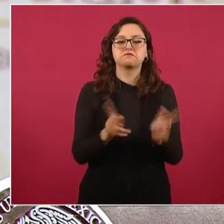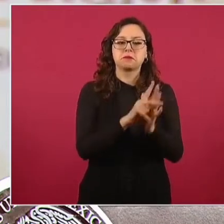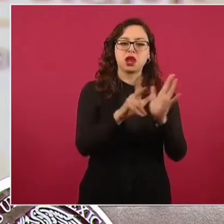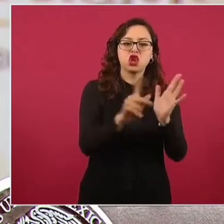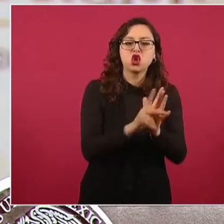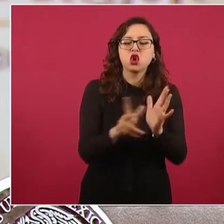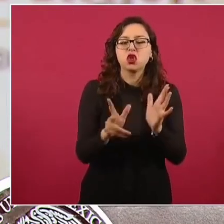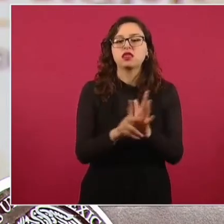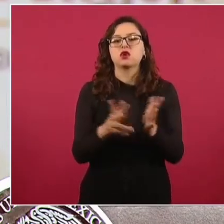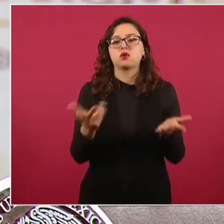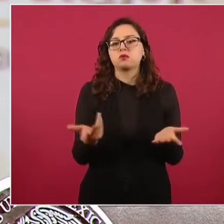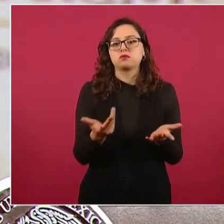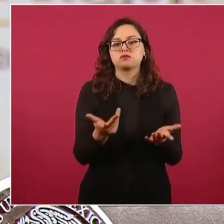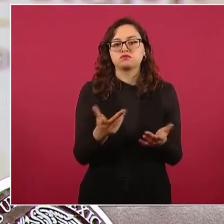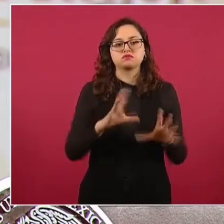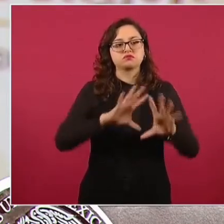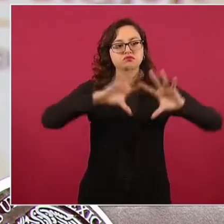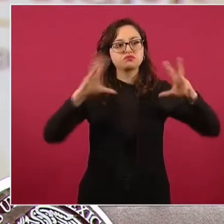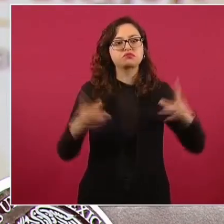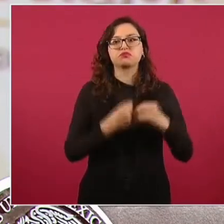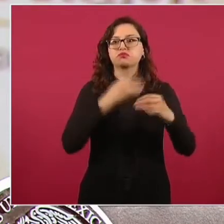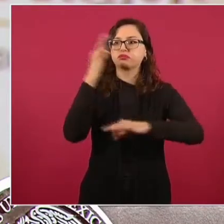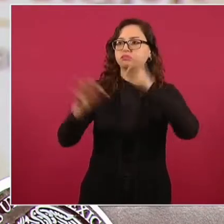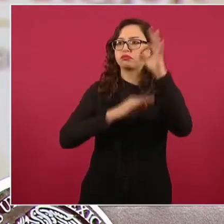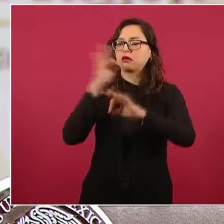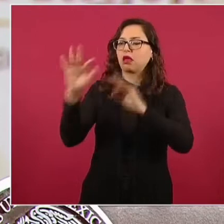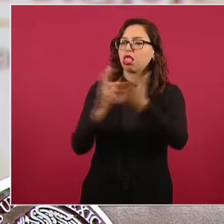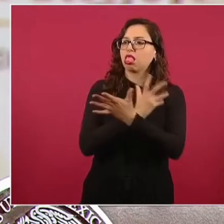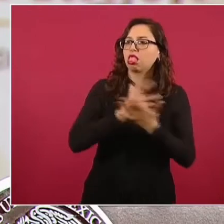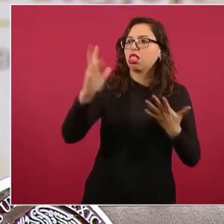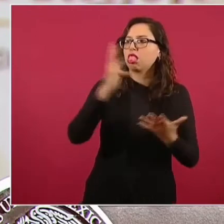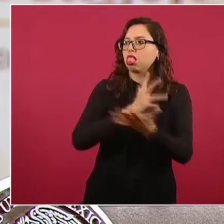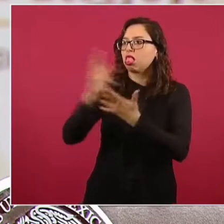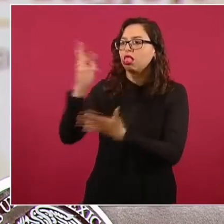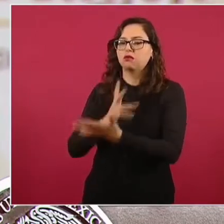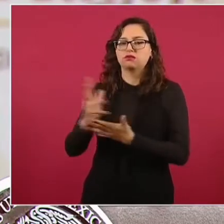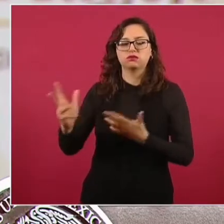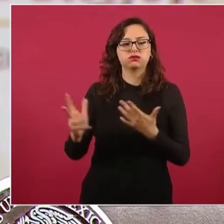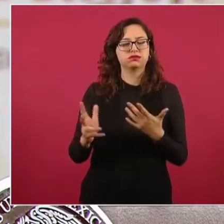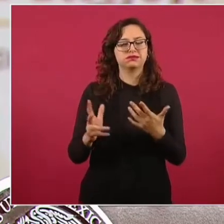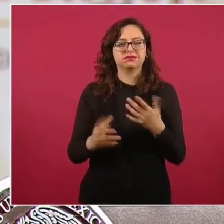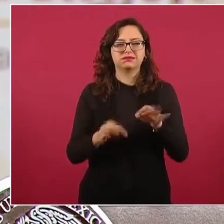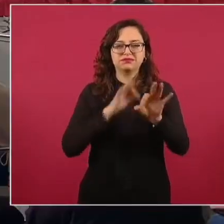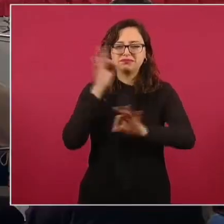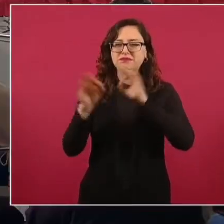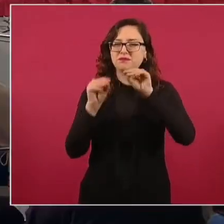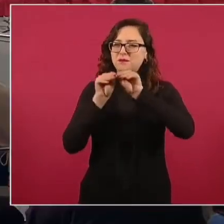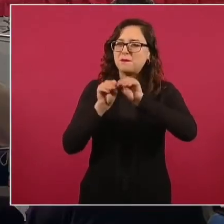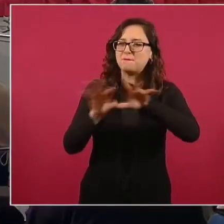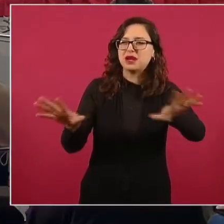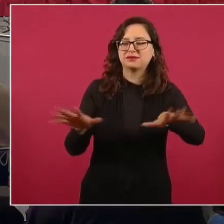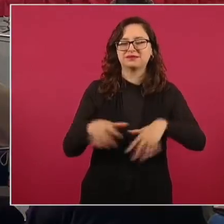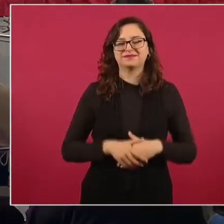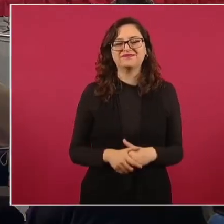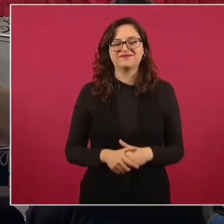Excelsior, El Universal y Reforma. Llama la atención una cosa en particular: la